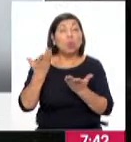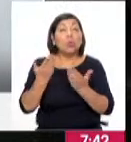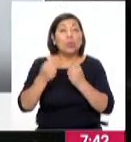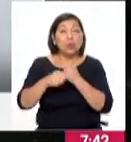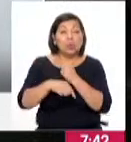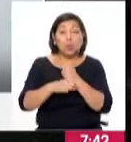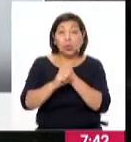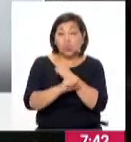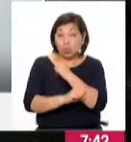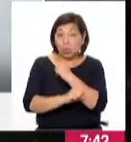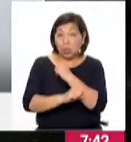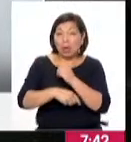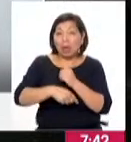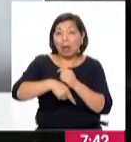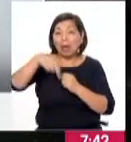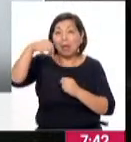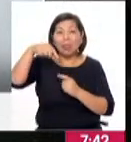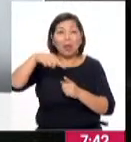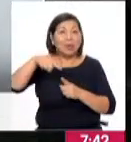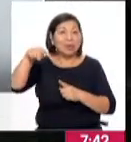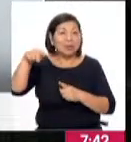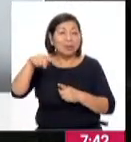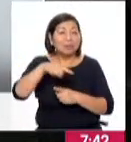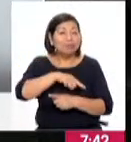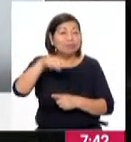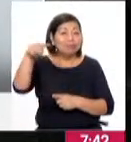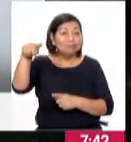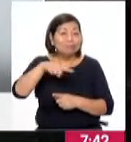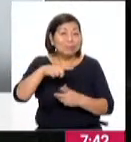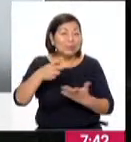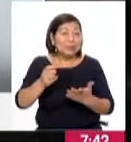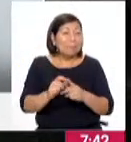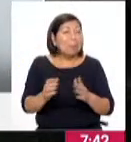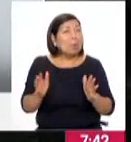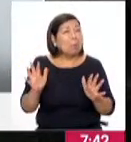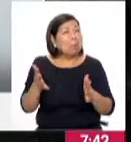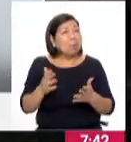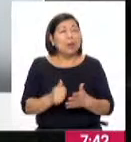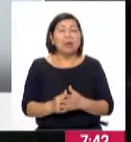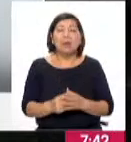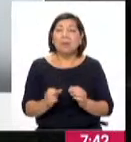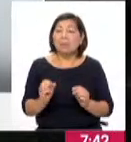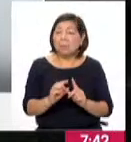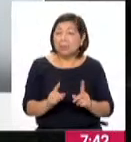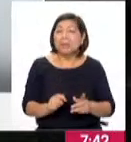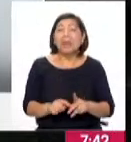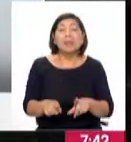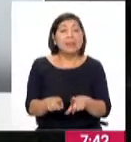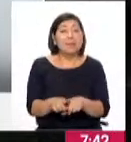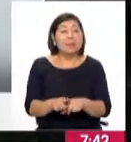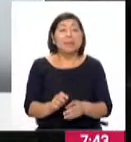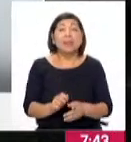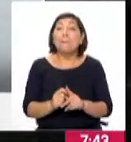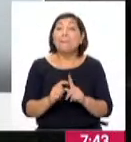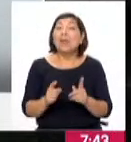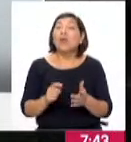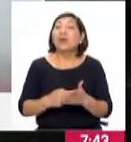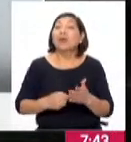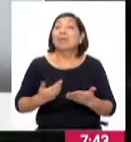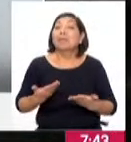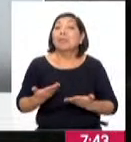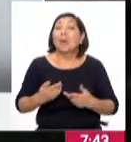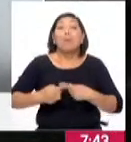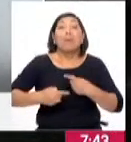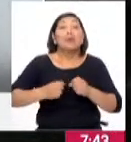no del sur la temperatura más fría de hecho y por eso mantener las condiciones templadas o algo frías en la costa peruana no Pero qué es lo que está pasando